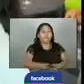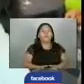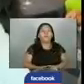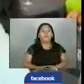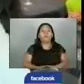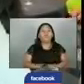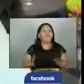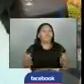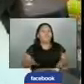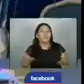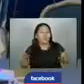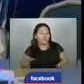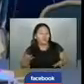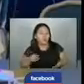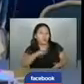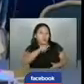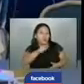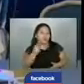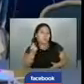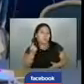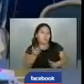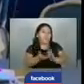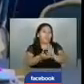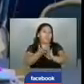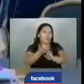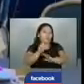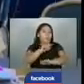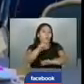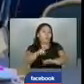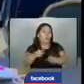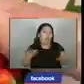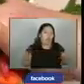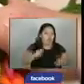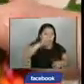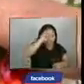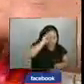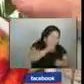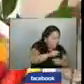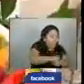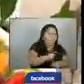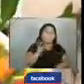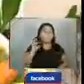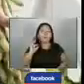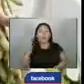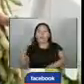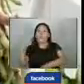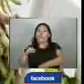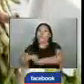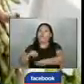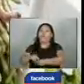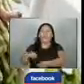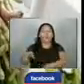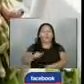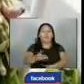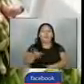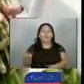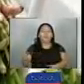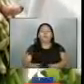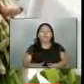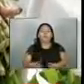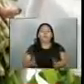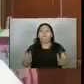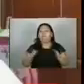Esta dinámica les ha beneficiado en su economía, pues con sus propios cultivos han ahorrado dinero que ahora lo utilizan en otras